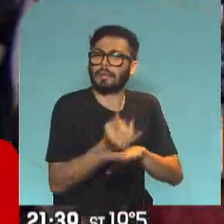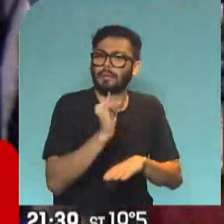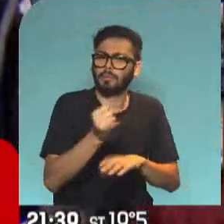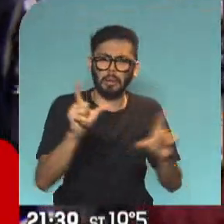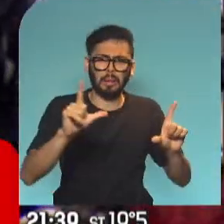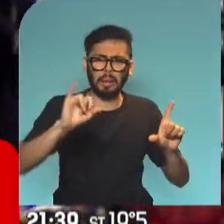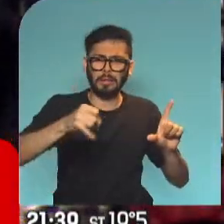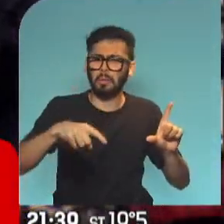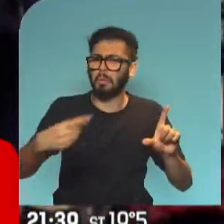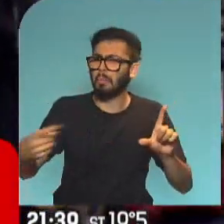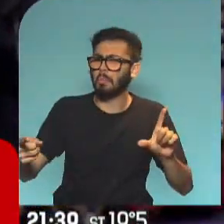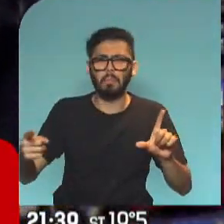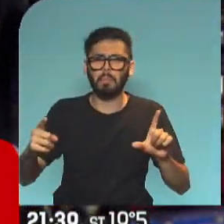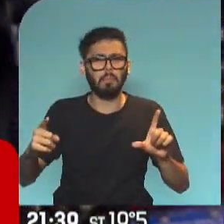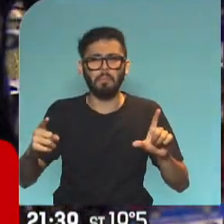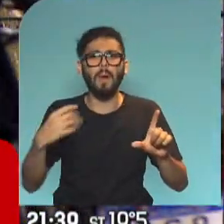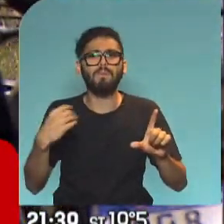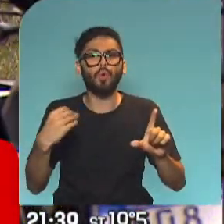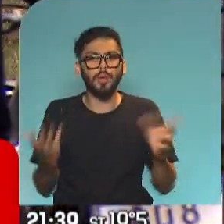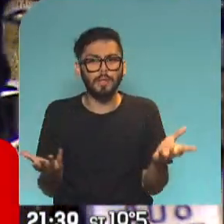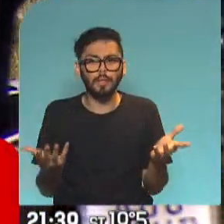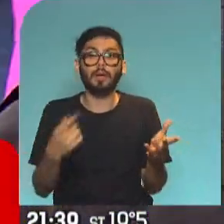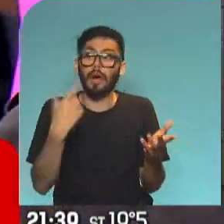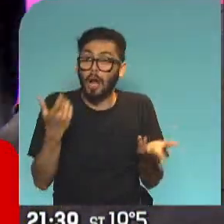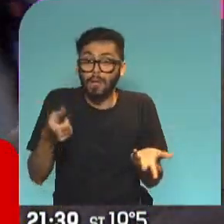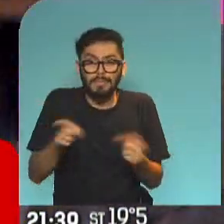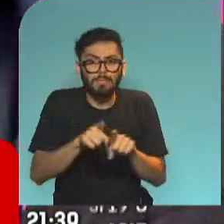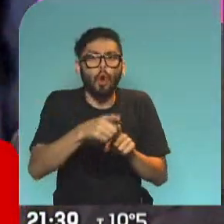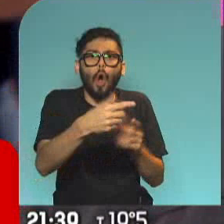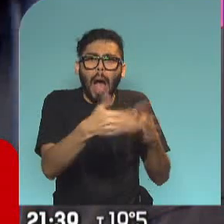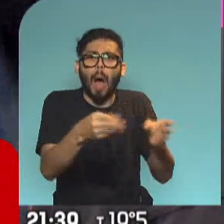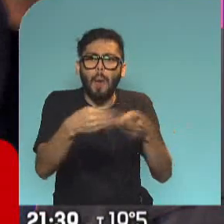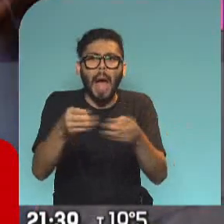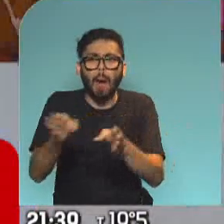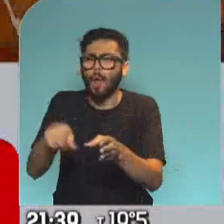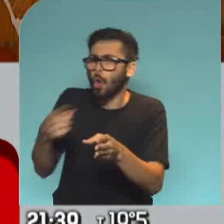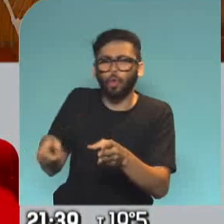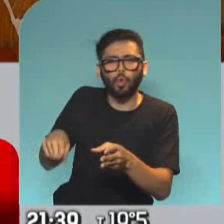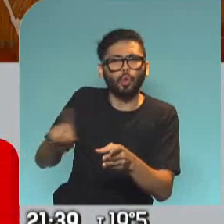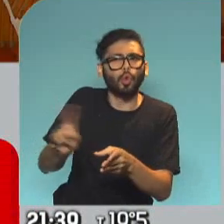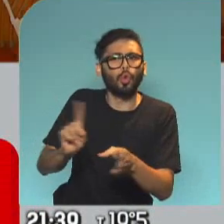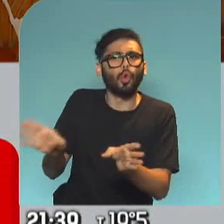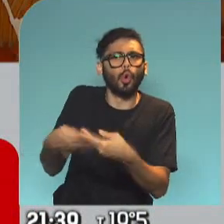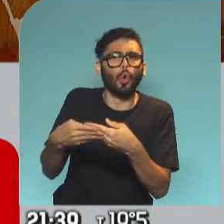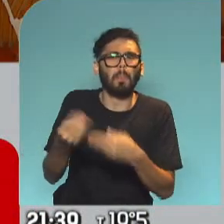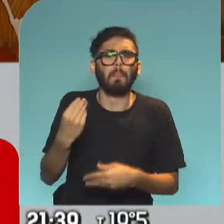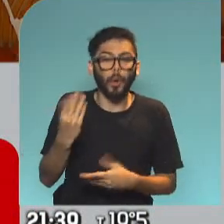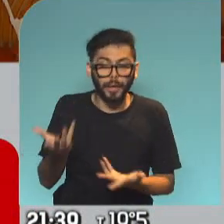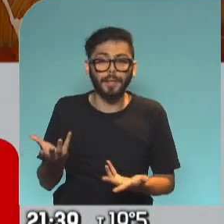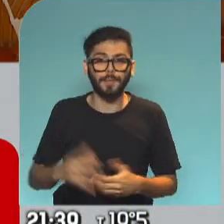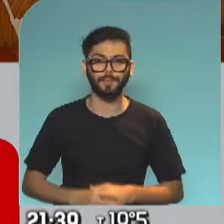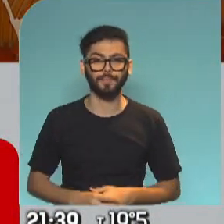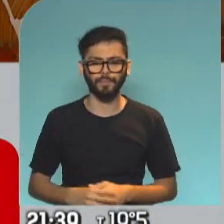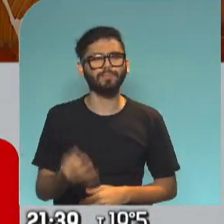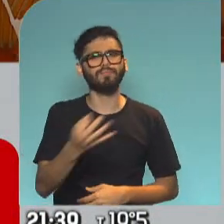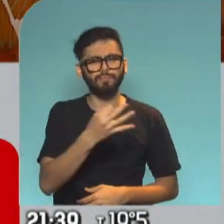no? Y hoy me pasa eso, si los demás abrieron, ¿por qué los demás sí y los artistas no? Es cierto, todo fue mutando,